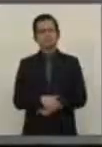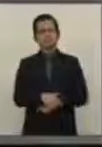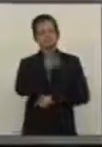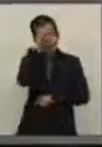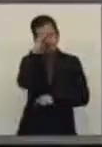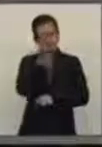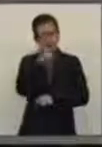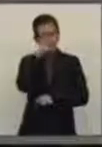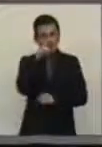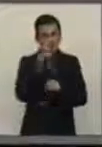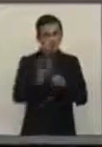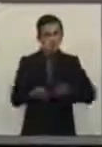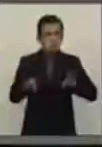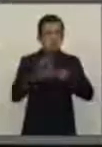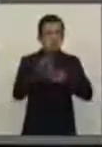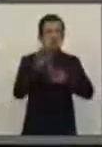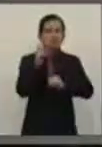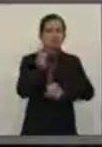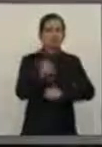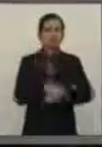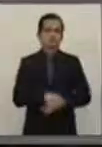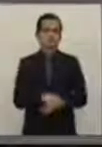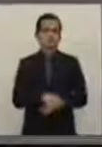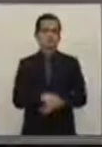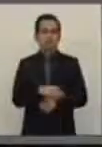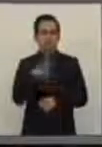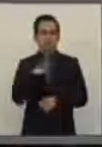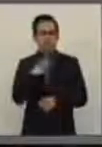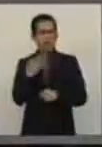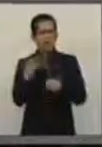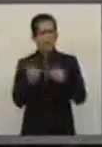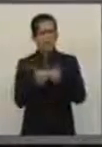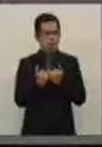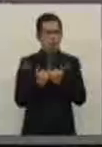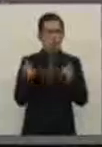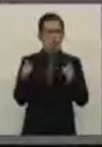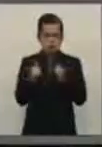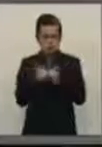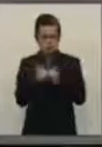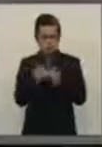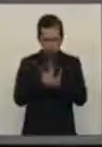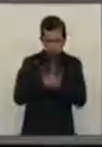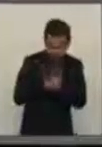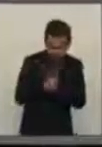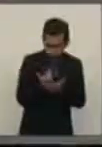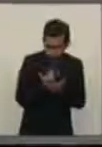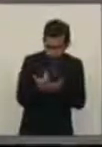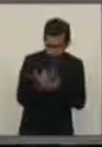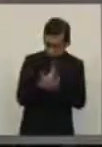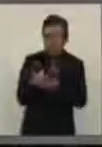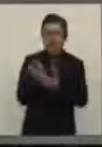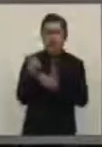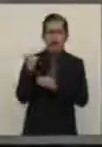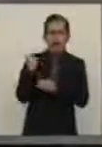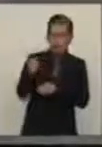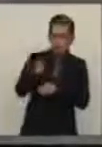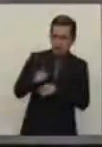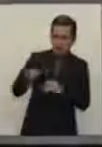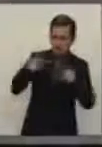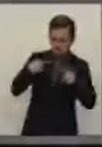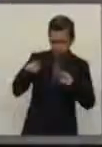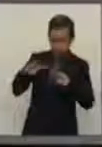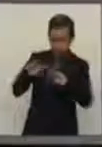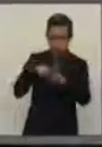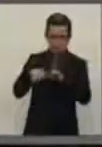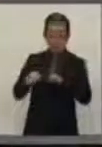buscar que haya por lo menos una paridad entre los sueldos y salarios que ganan los mexicanos contra el costo